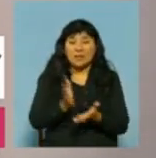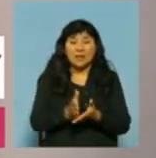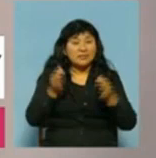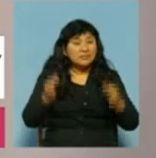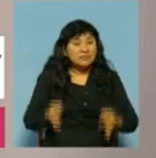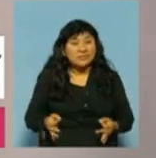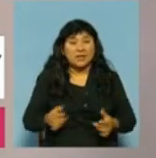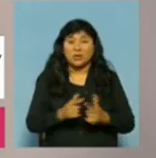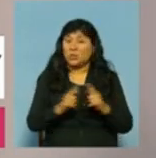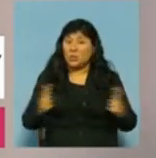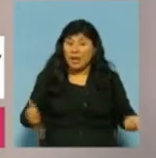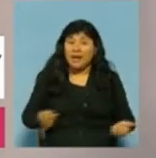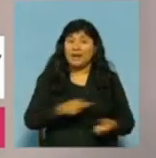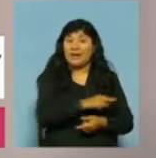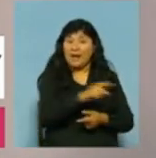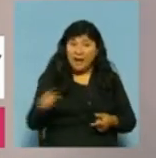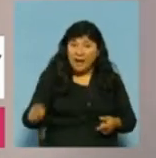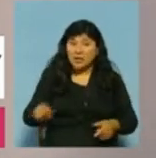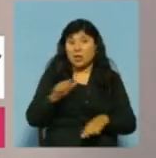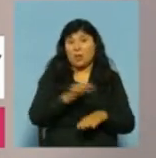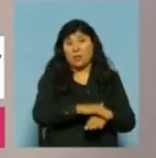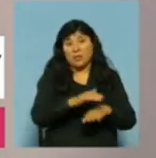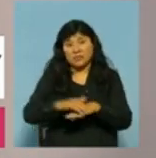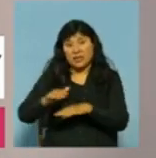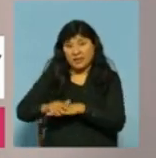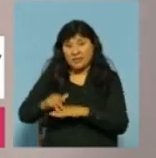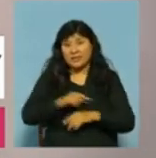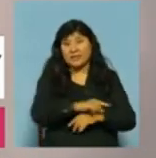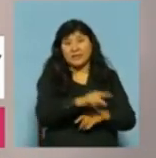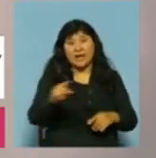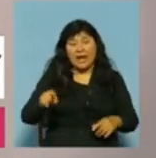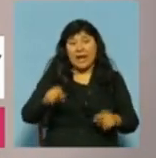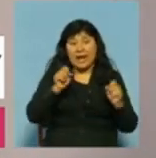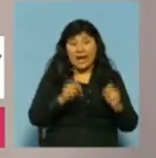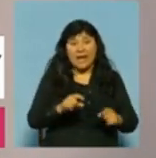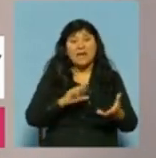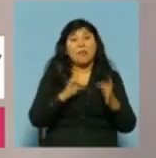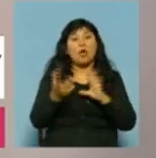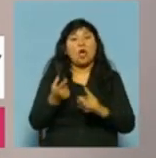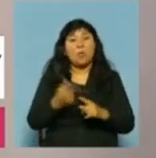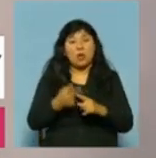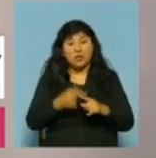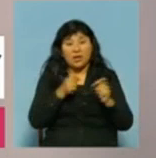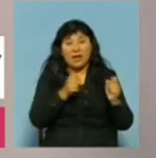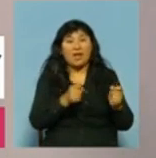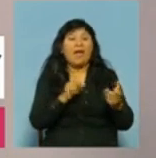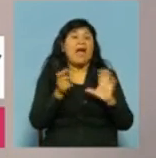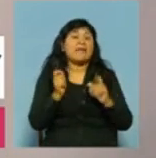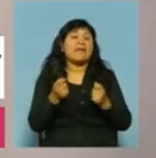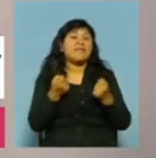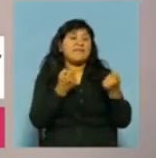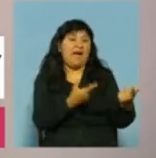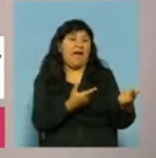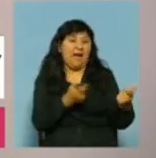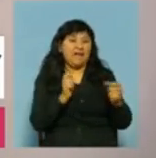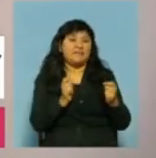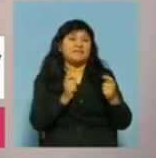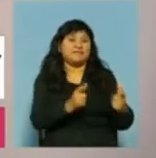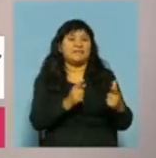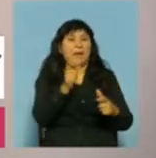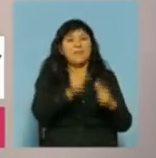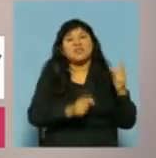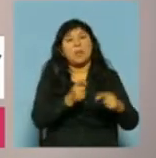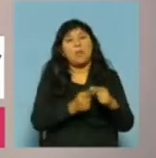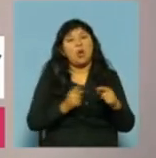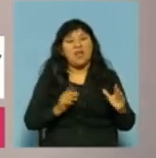durante décadas nos trajo hasta acá diseñando un modelo político que le sirve a los políticos y no le sirve a la gente nosotros creemos